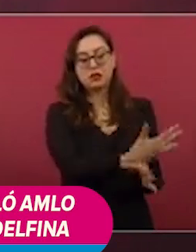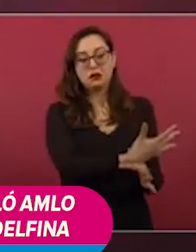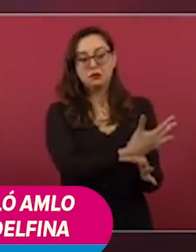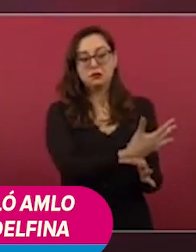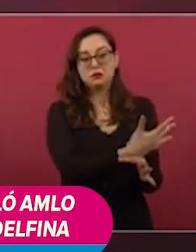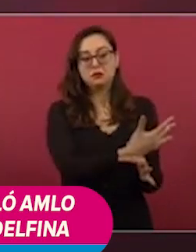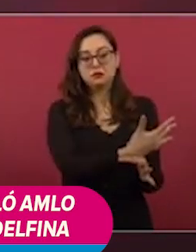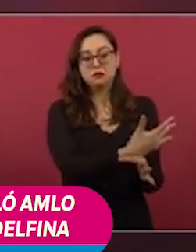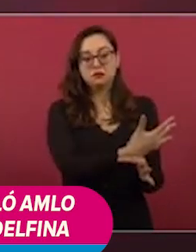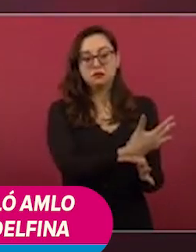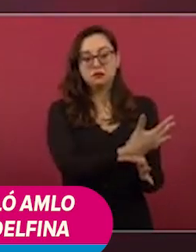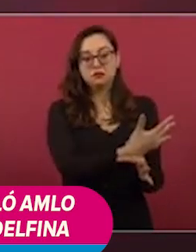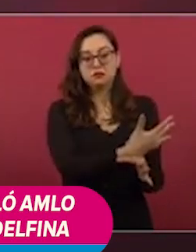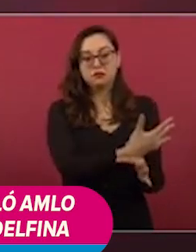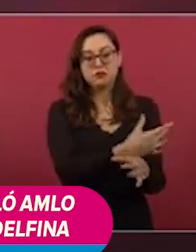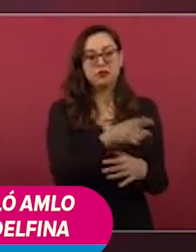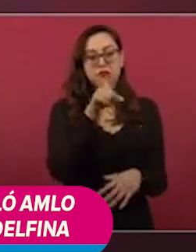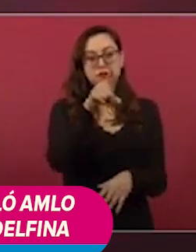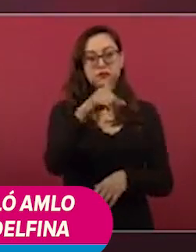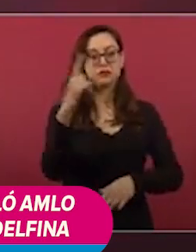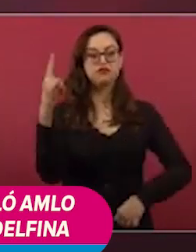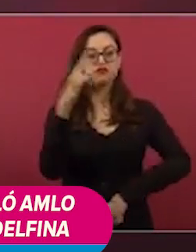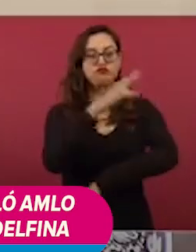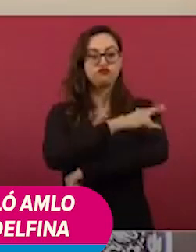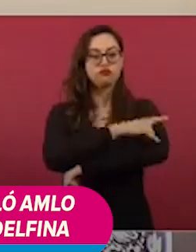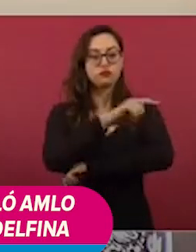había destinado al aeropuerto